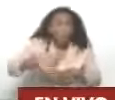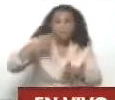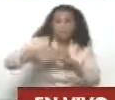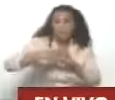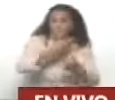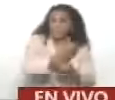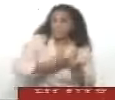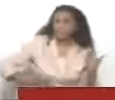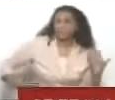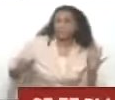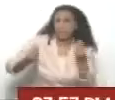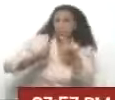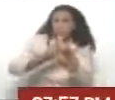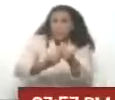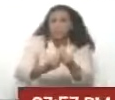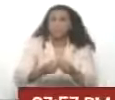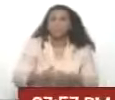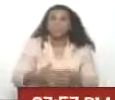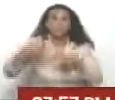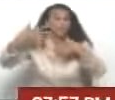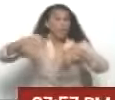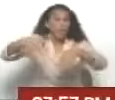Ahí ya íbamos en la marcha.